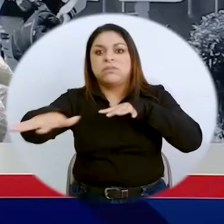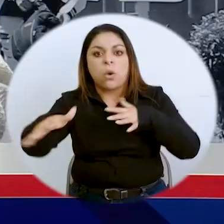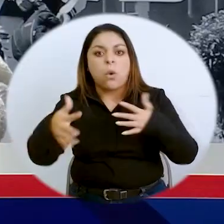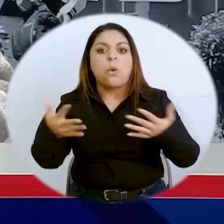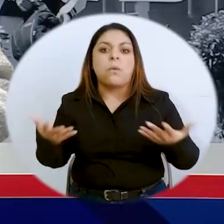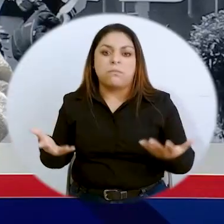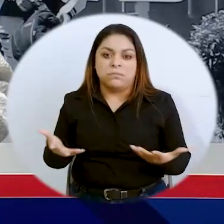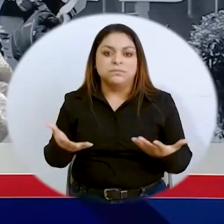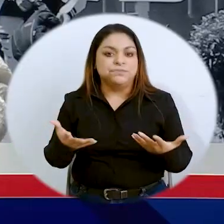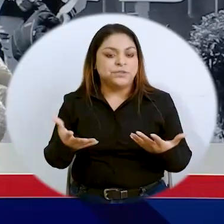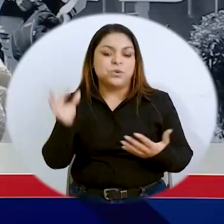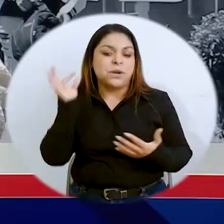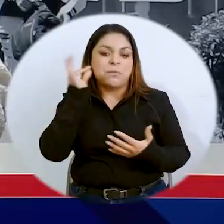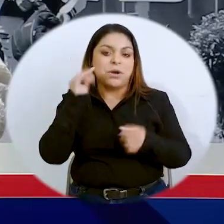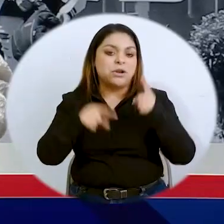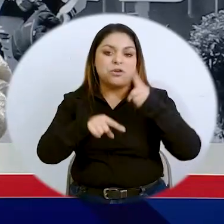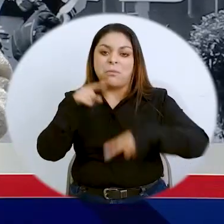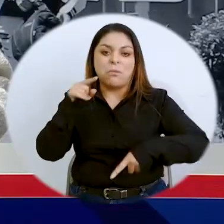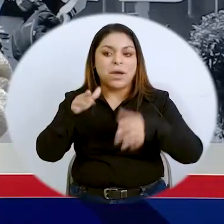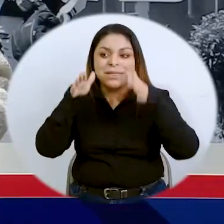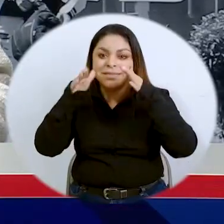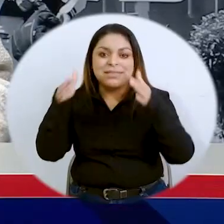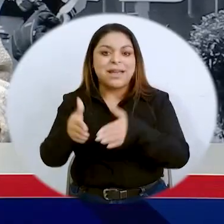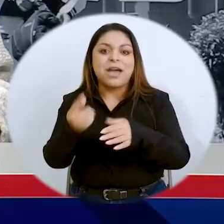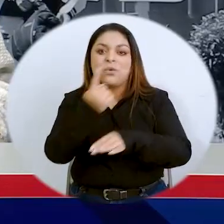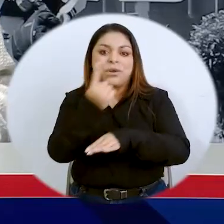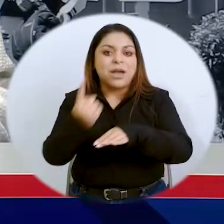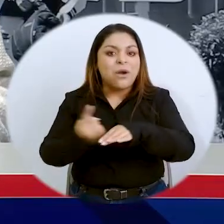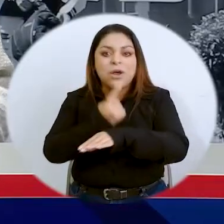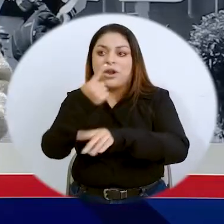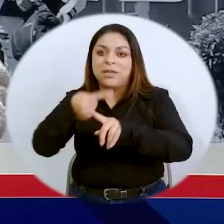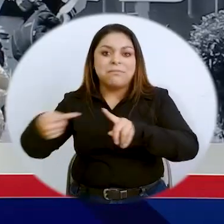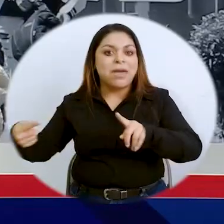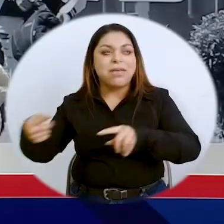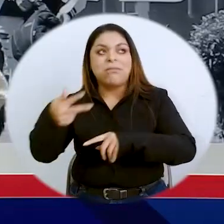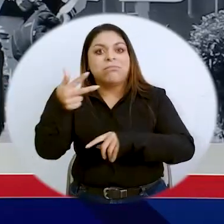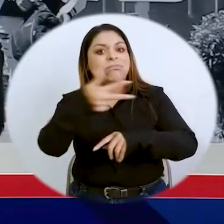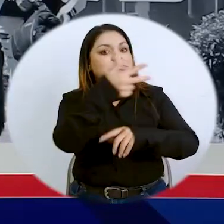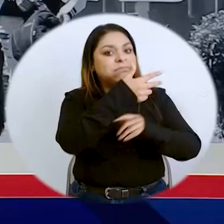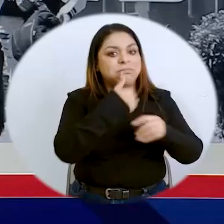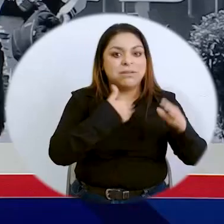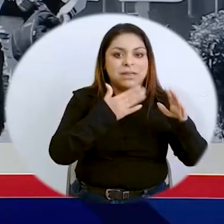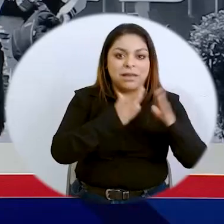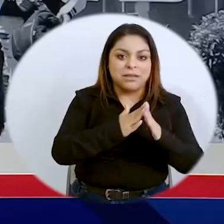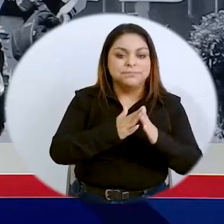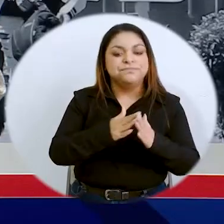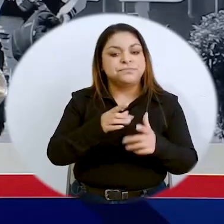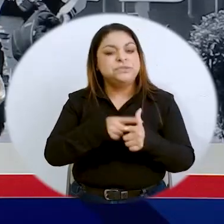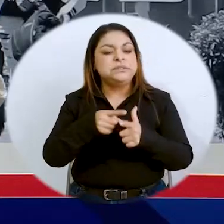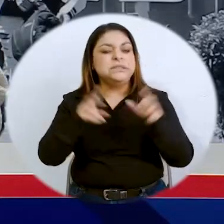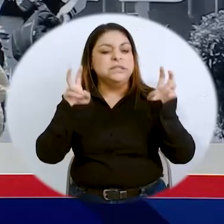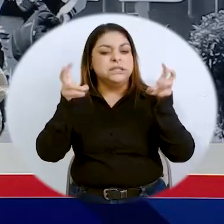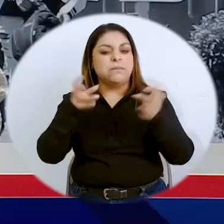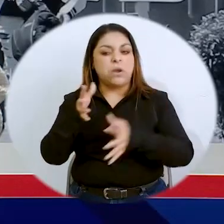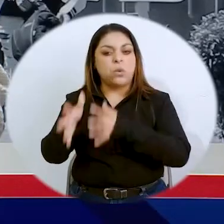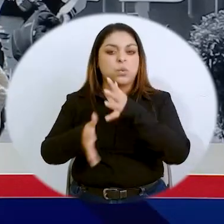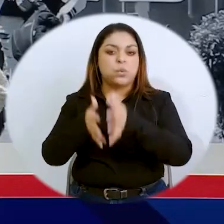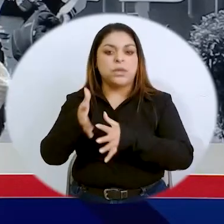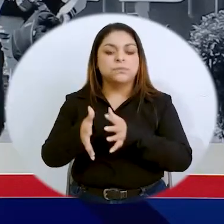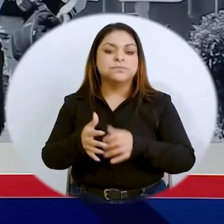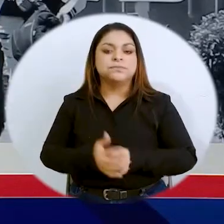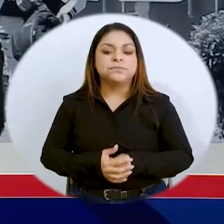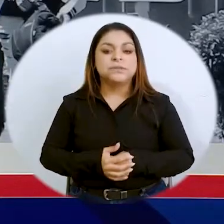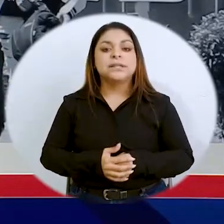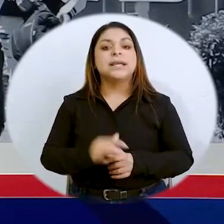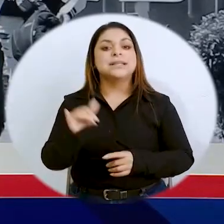últimos años, una mujer no puede dedicar una hora, hora y media en regresar a su hogar. Entonces, el tema del cuidado, y